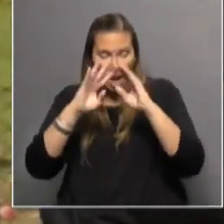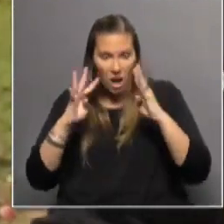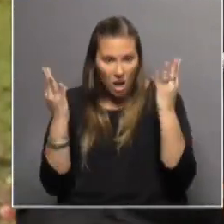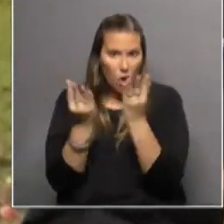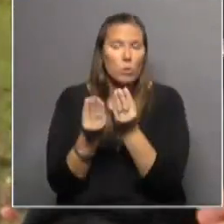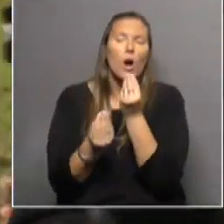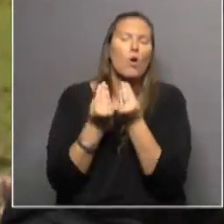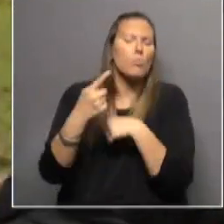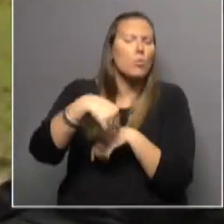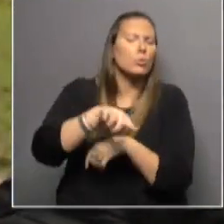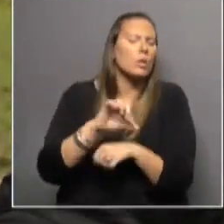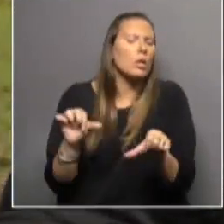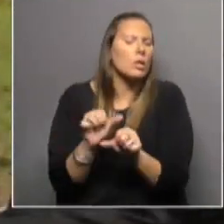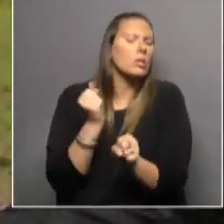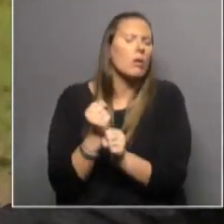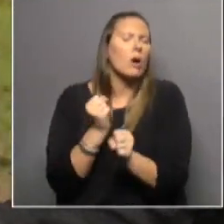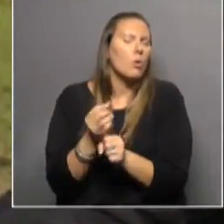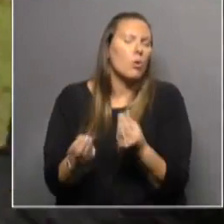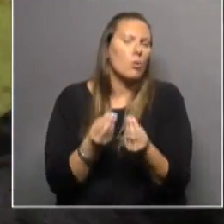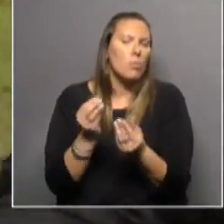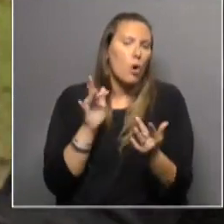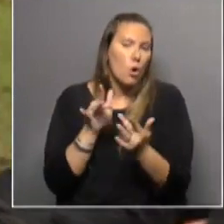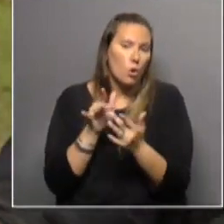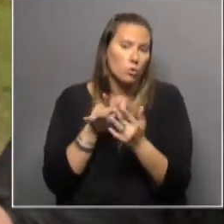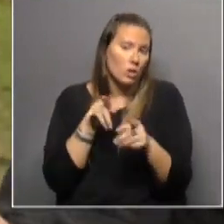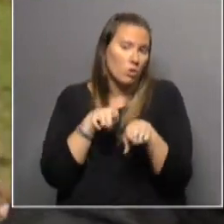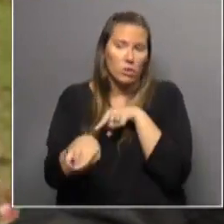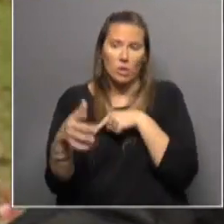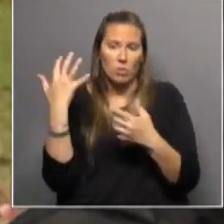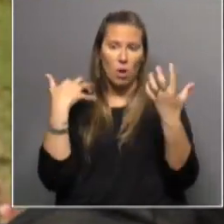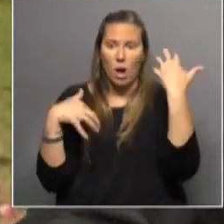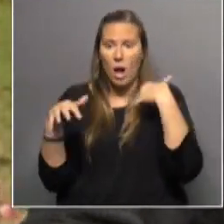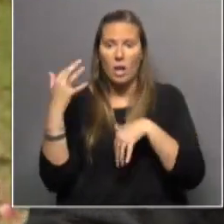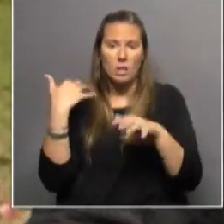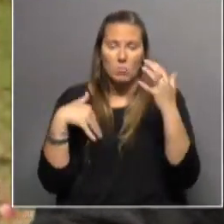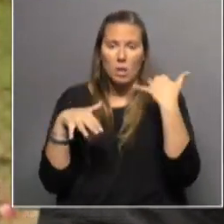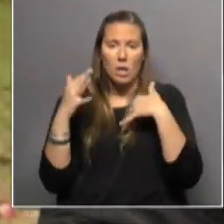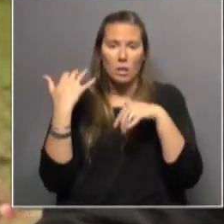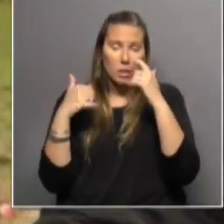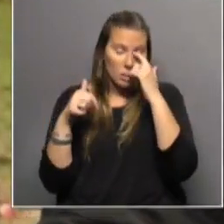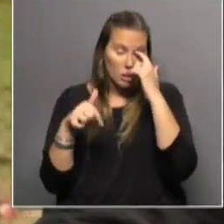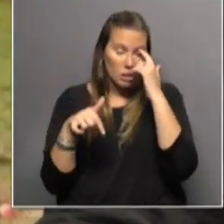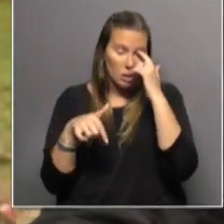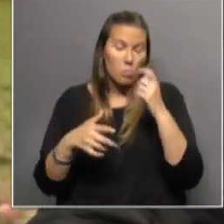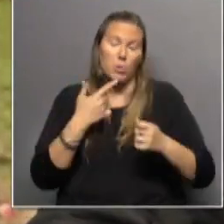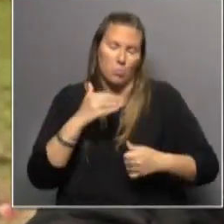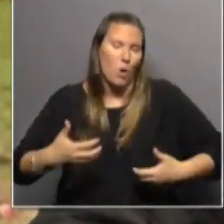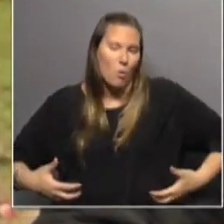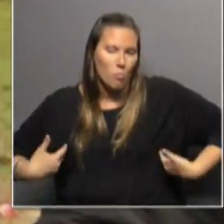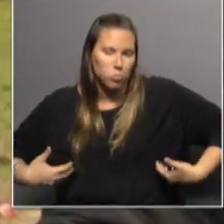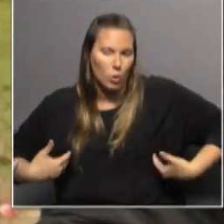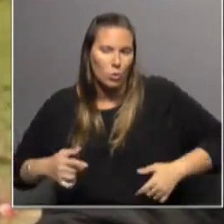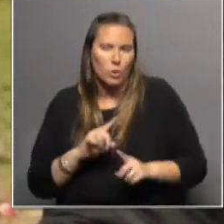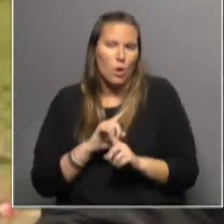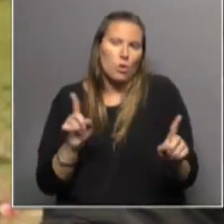¿Cómo lo manejan eso? Y estar en contacto directo con los animales, en este caso los monos, se